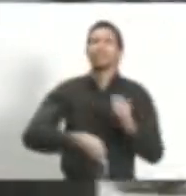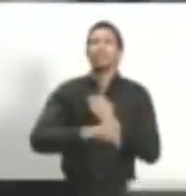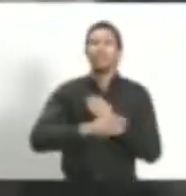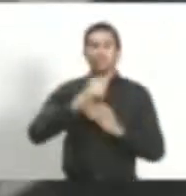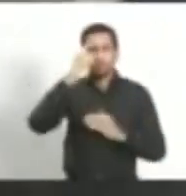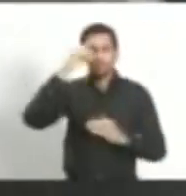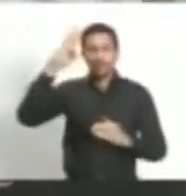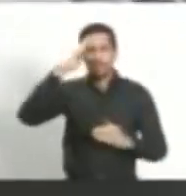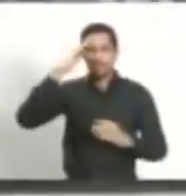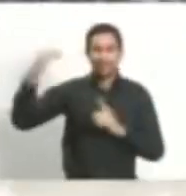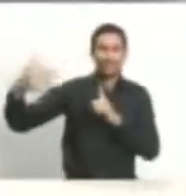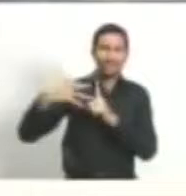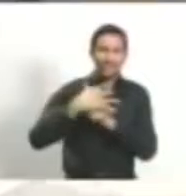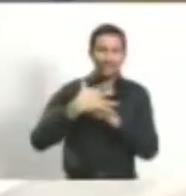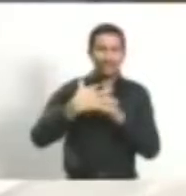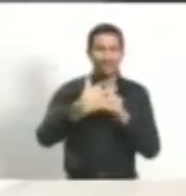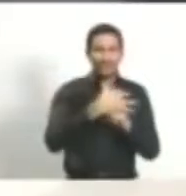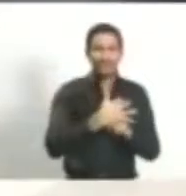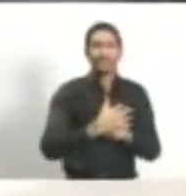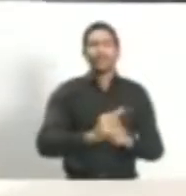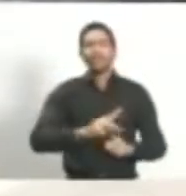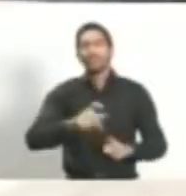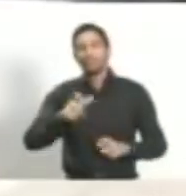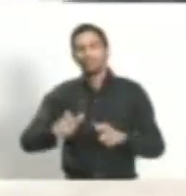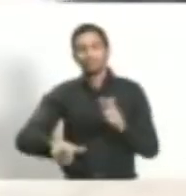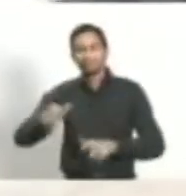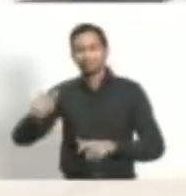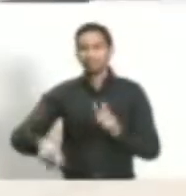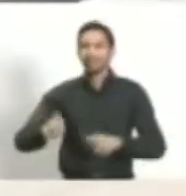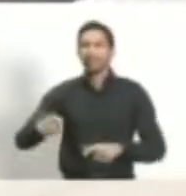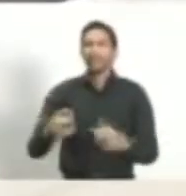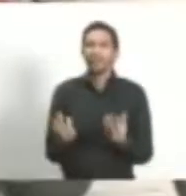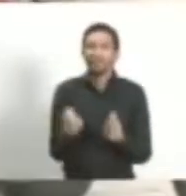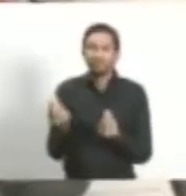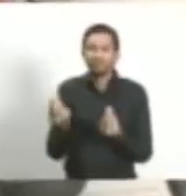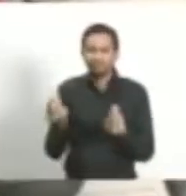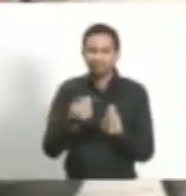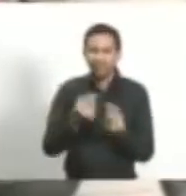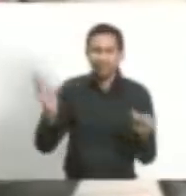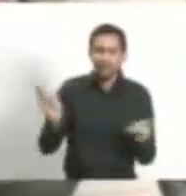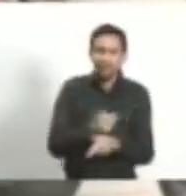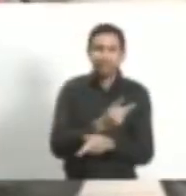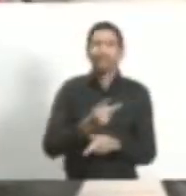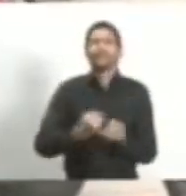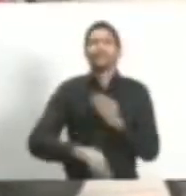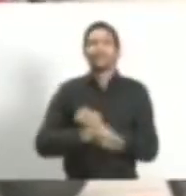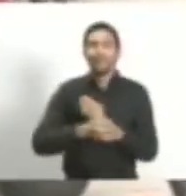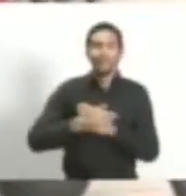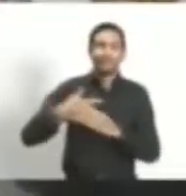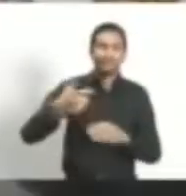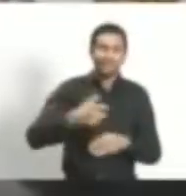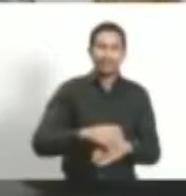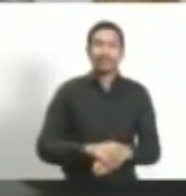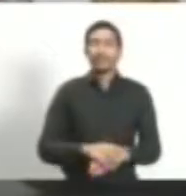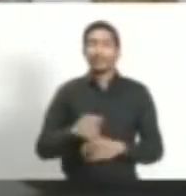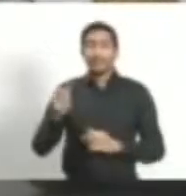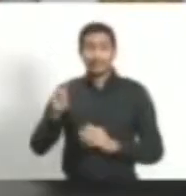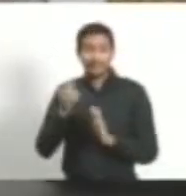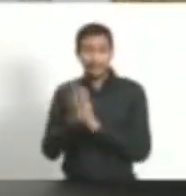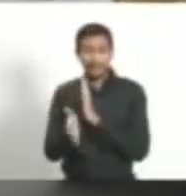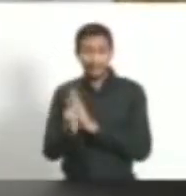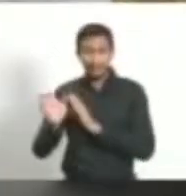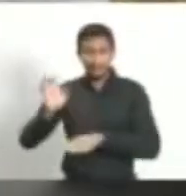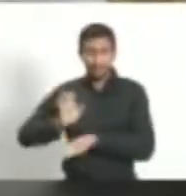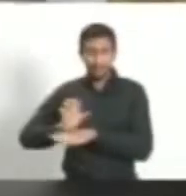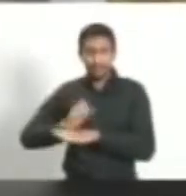fueron afectados por factores armados, conocidos como bandas criminales. Asimismo, el CINEP revela su preocupación por el